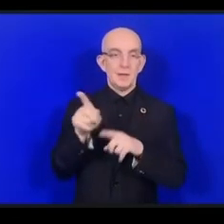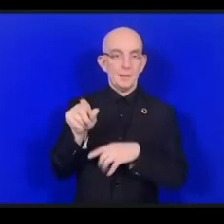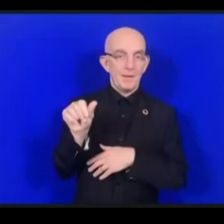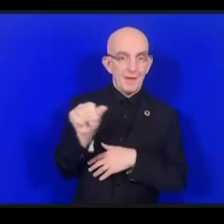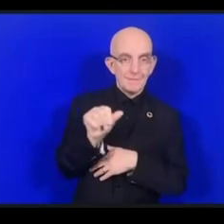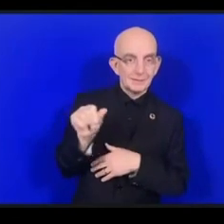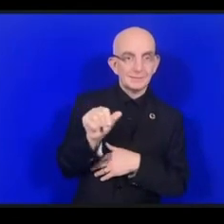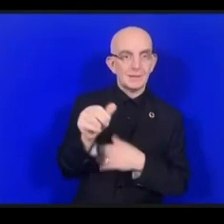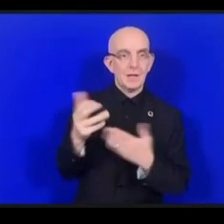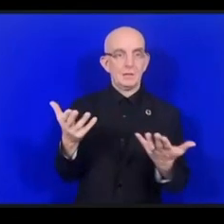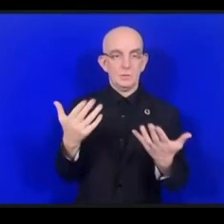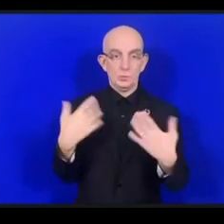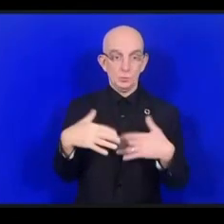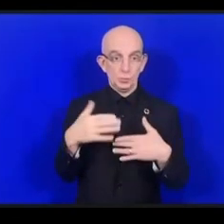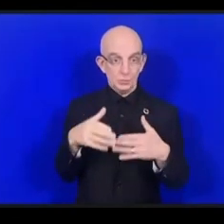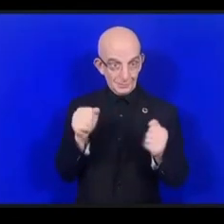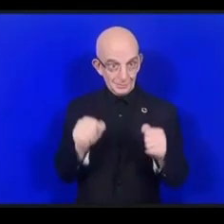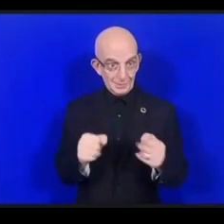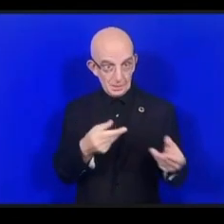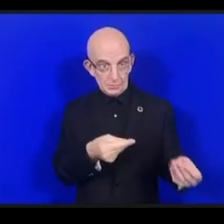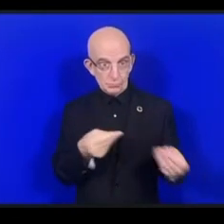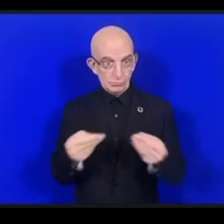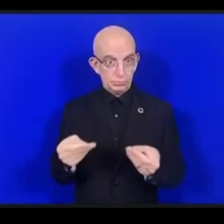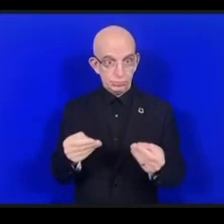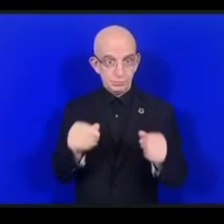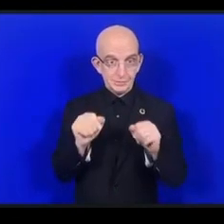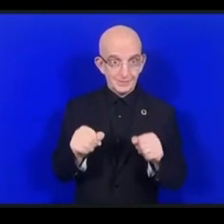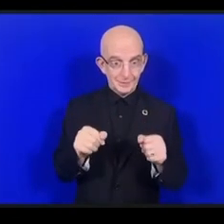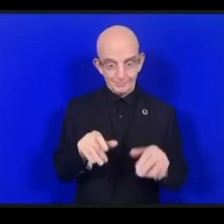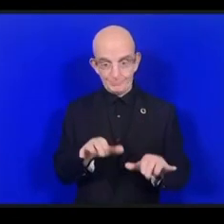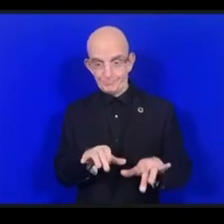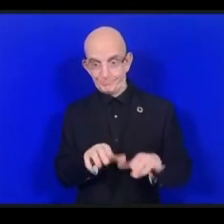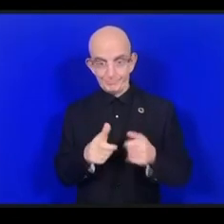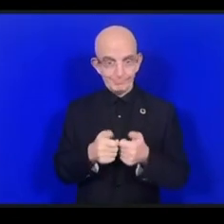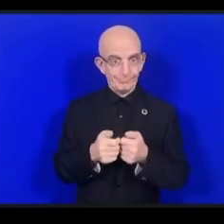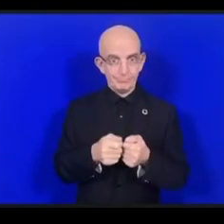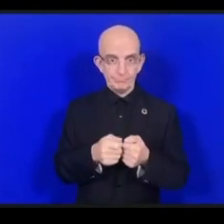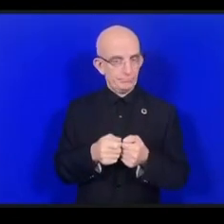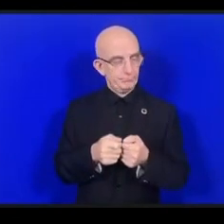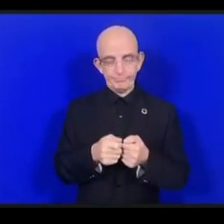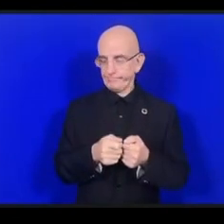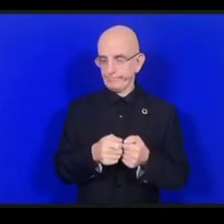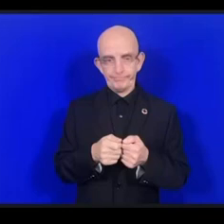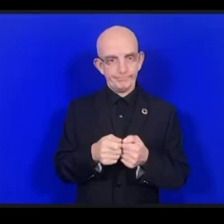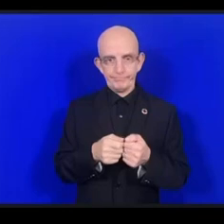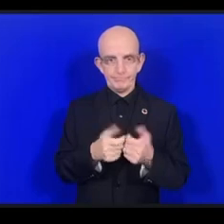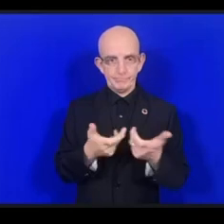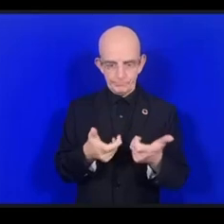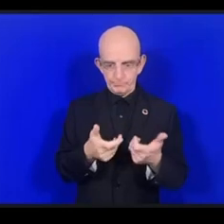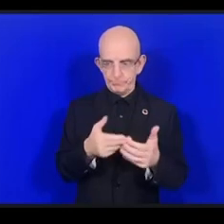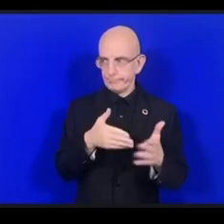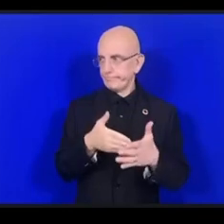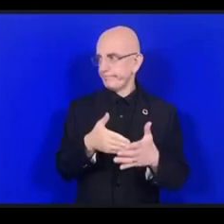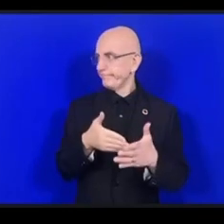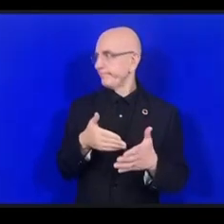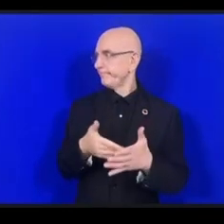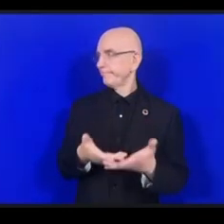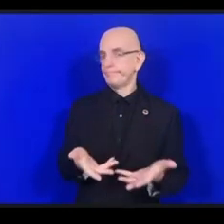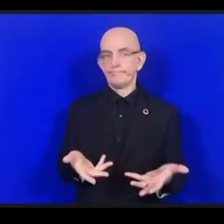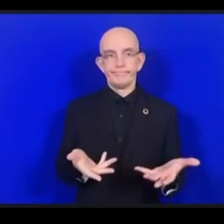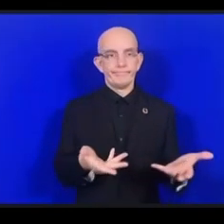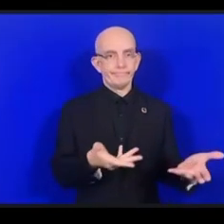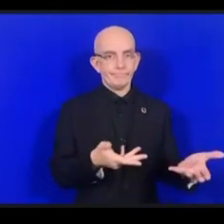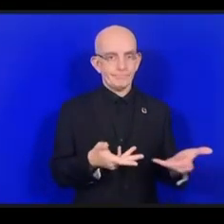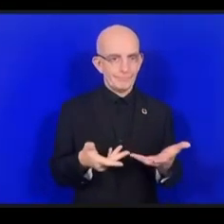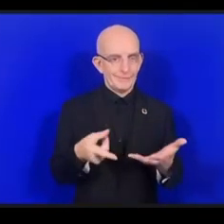lugares en donde es dificilísimo tener acceso a internet y el interés por lo el internet por lo tanto el acceso a internet cada vez es más